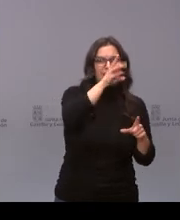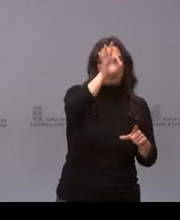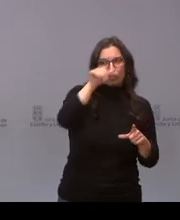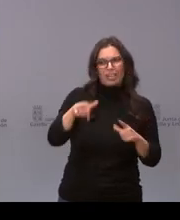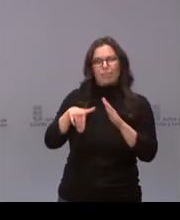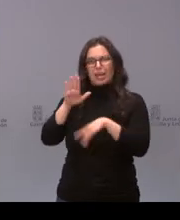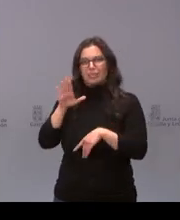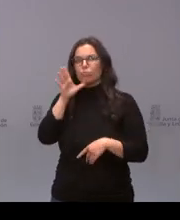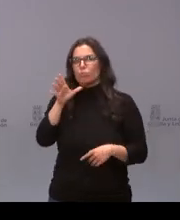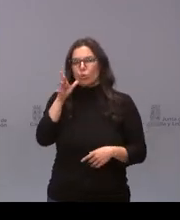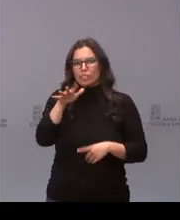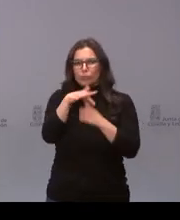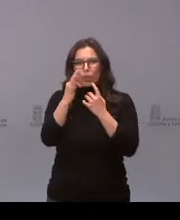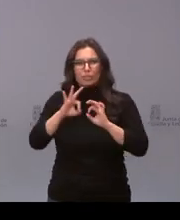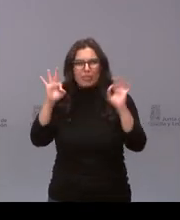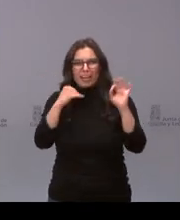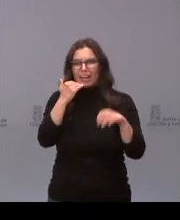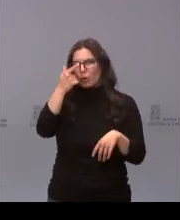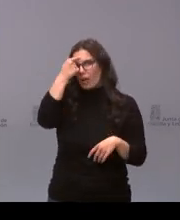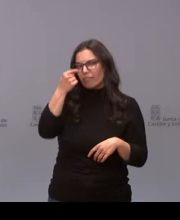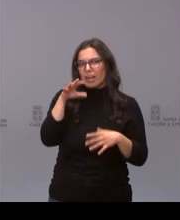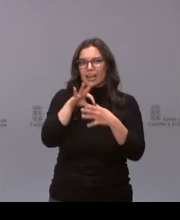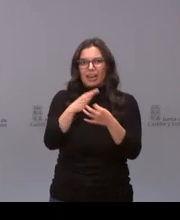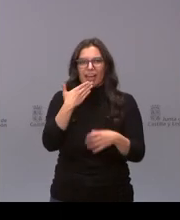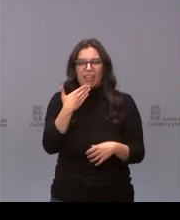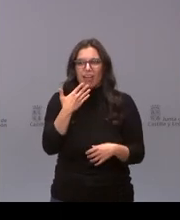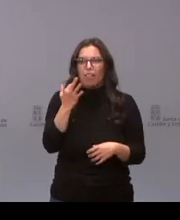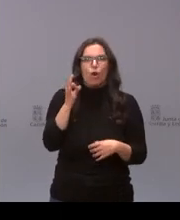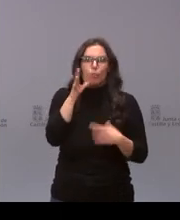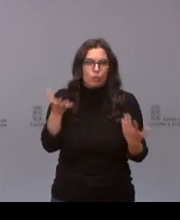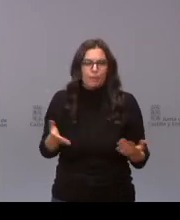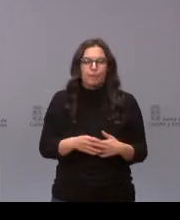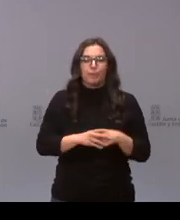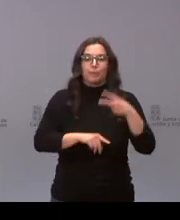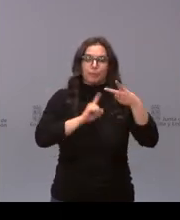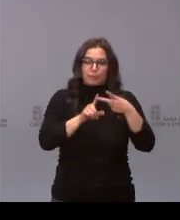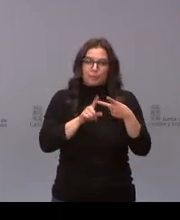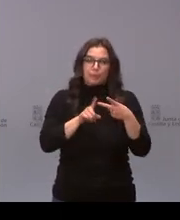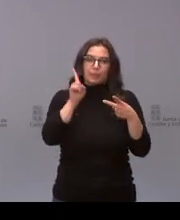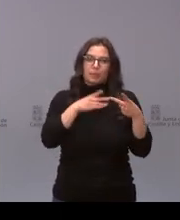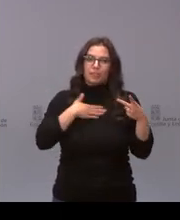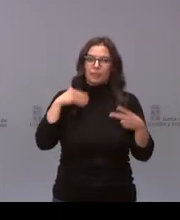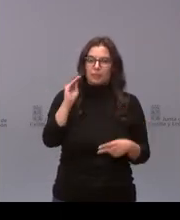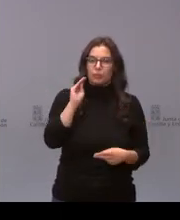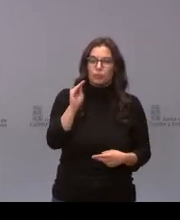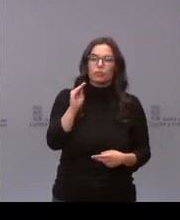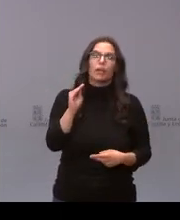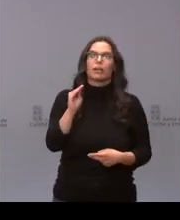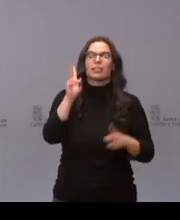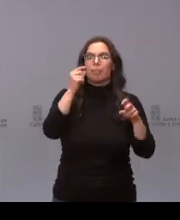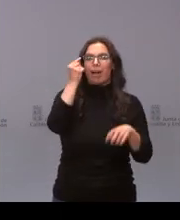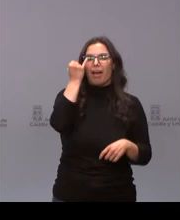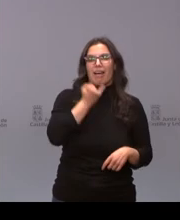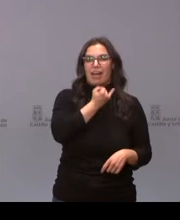hay alguna circunstancia particular, si tiene que ver con las edades o cuál es el motivo. Y por otro lado, quería preguntar por Arenas de San Pedro, que ya